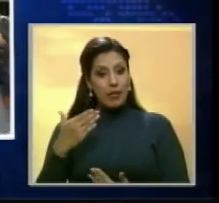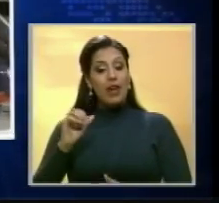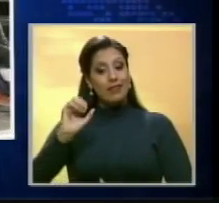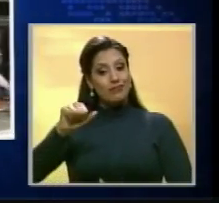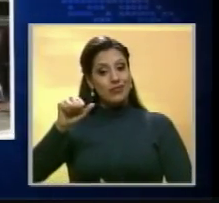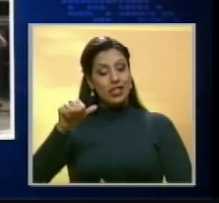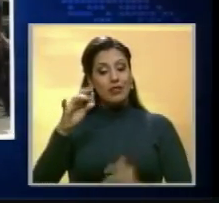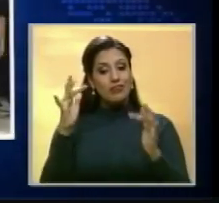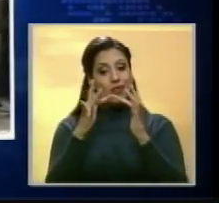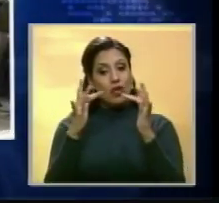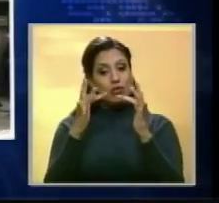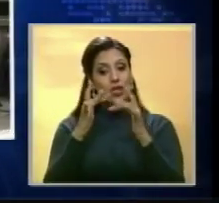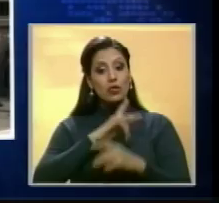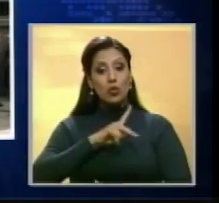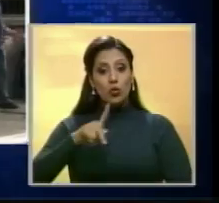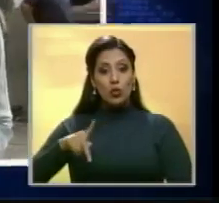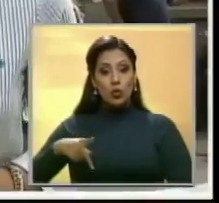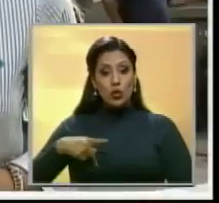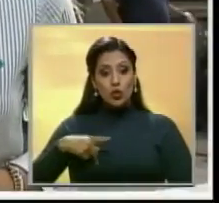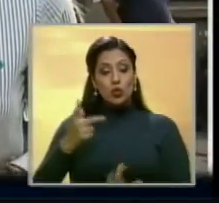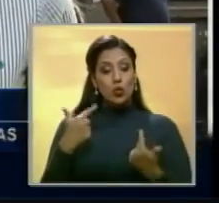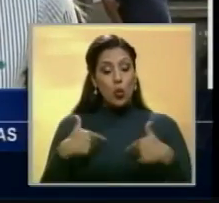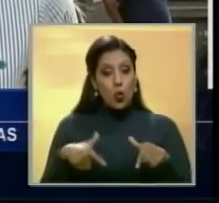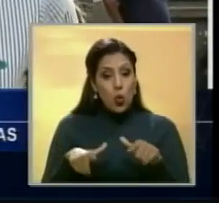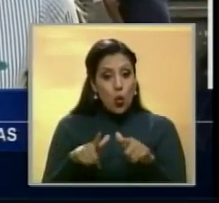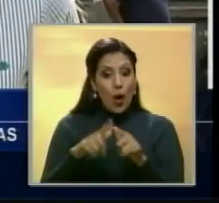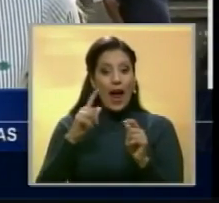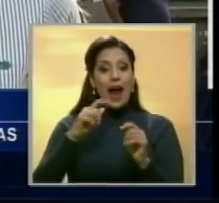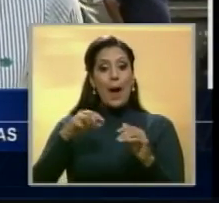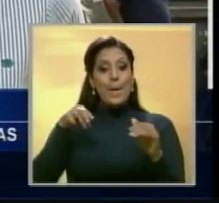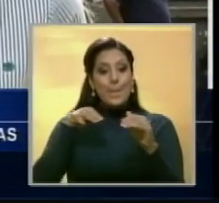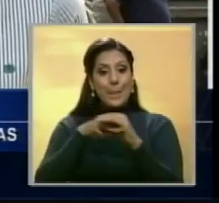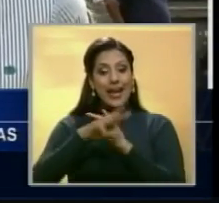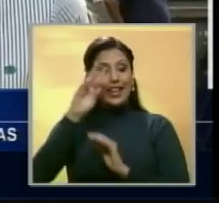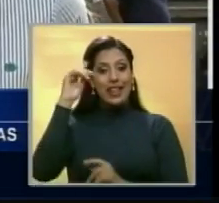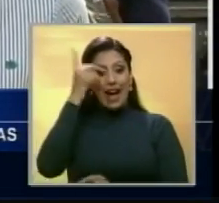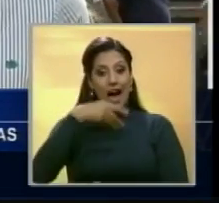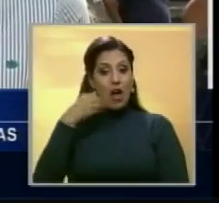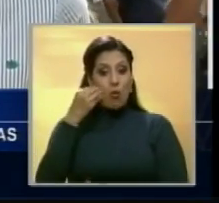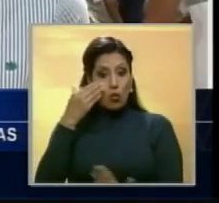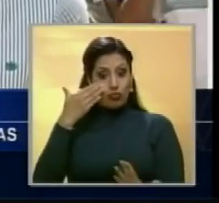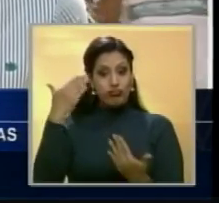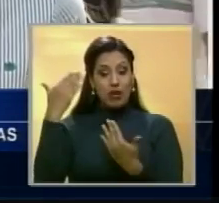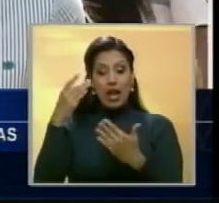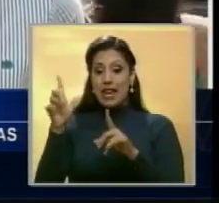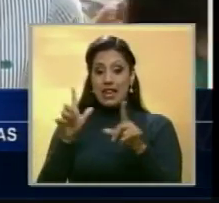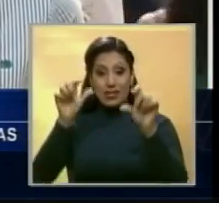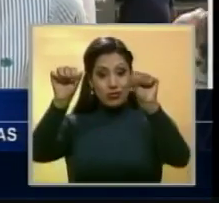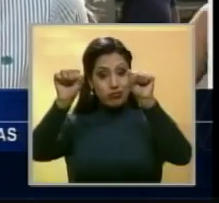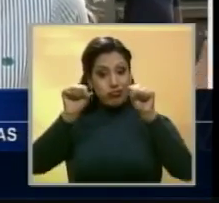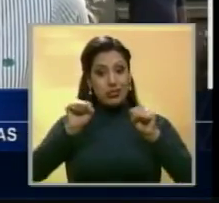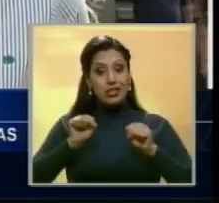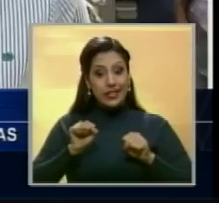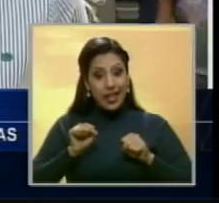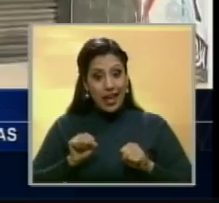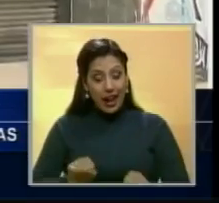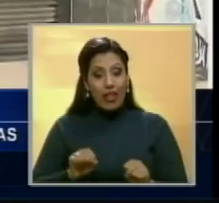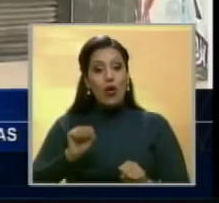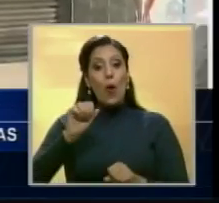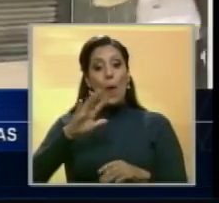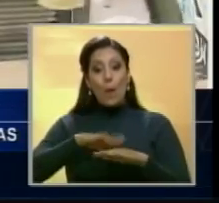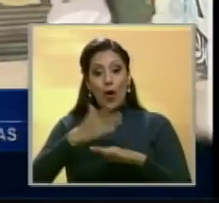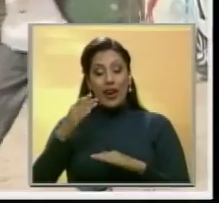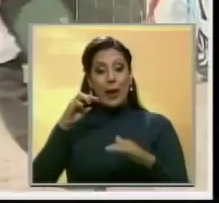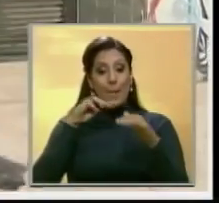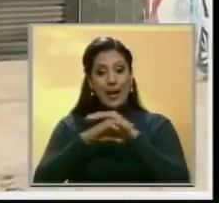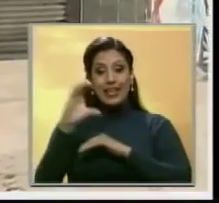Así es, el contacto lo hacemos desde la estación del metro de Parque Carabobo, donde ya se observa el cierre de esta estación, y es que el Metro de Caracas